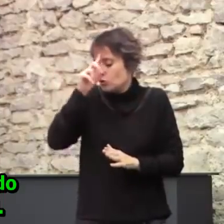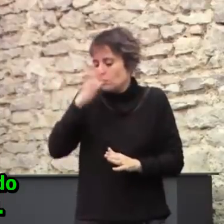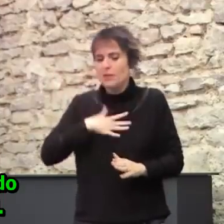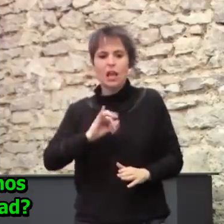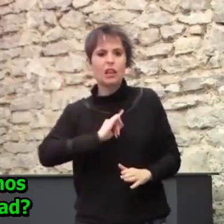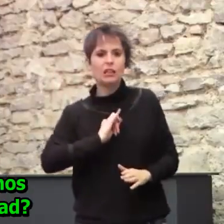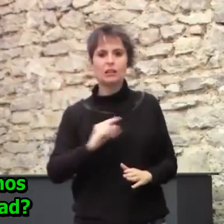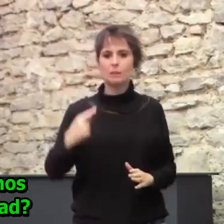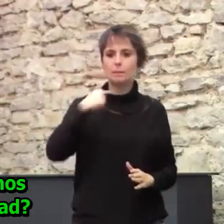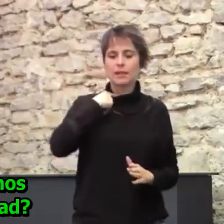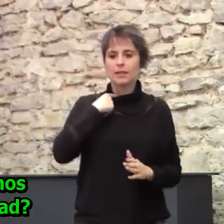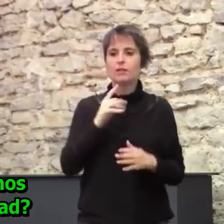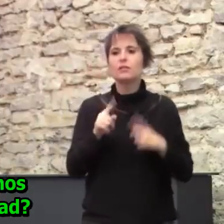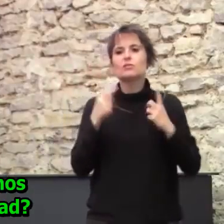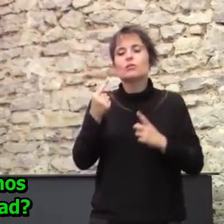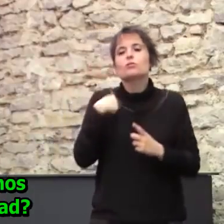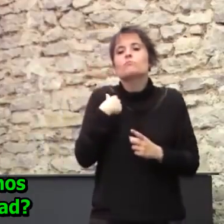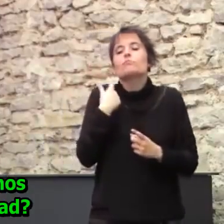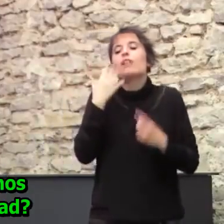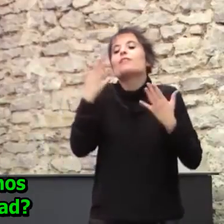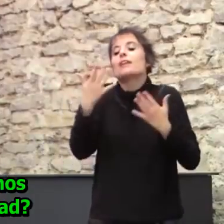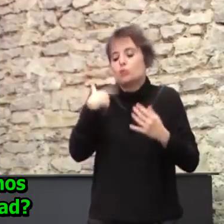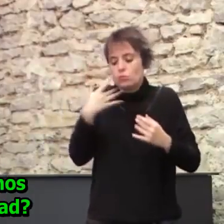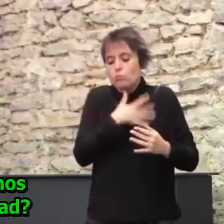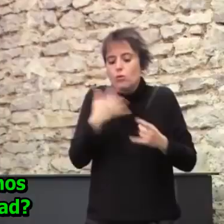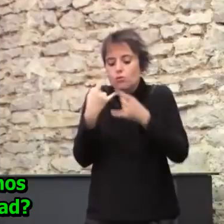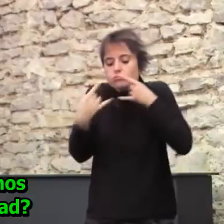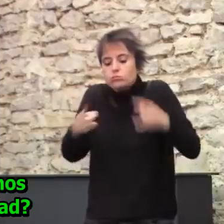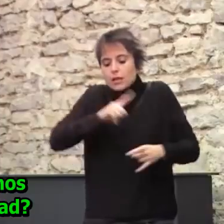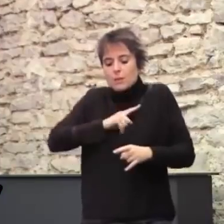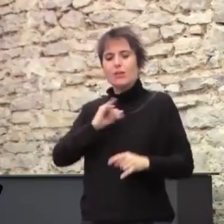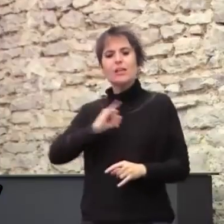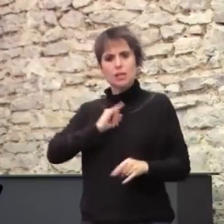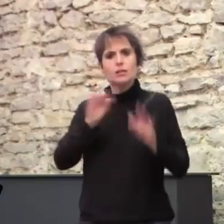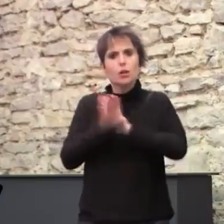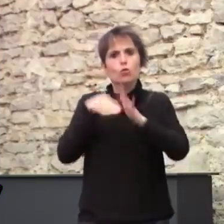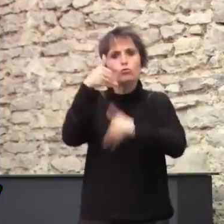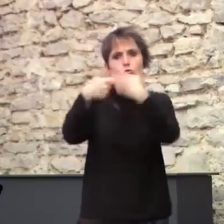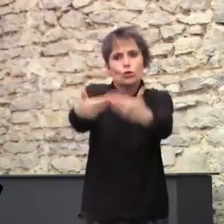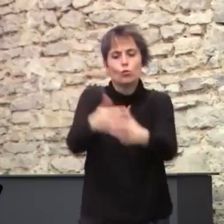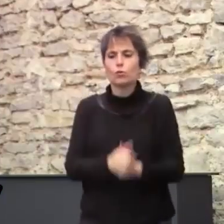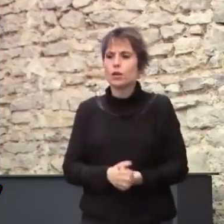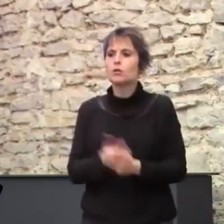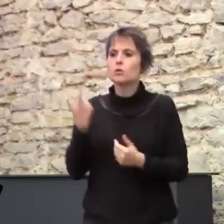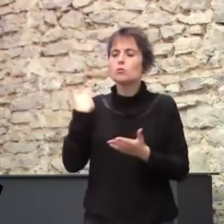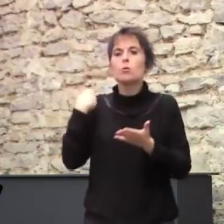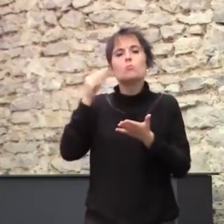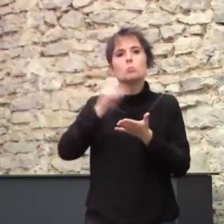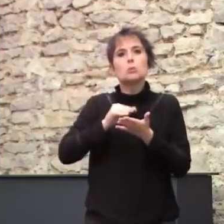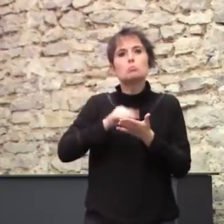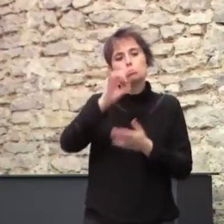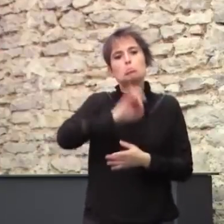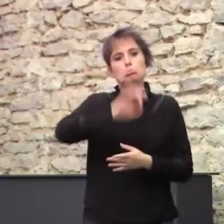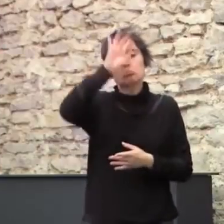su identidad, ¿no? Y el reto entonces sería cómo podemos querernos sin perder nuestra identidad, ¿no? A mí me llama mucho la atención, por ejemplo,